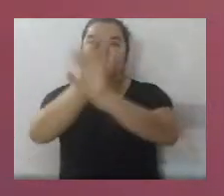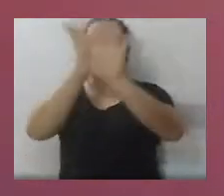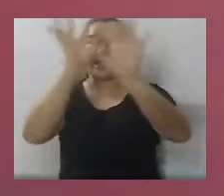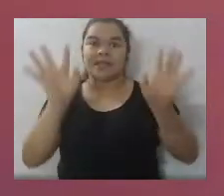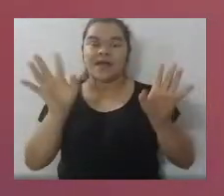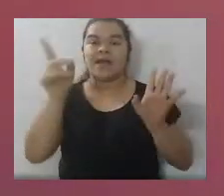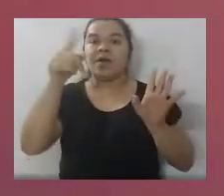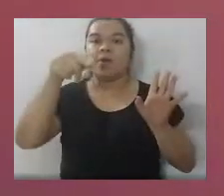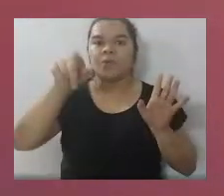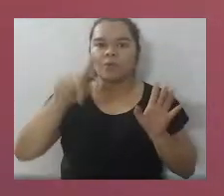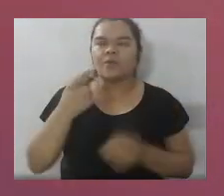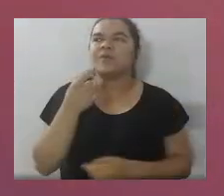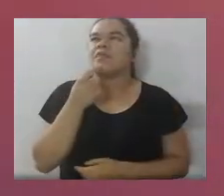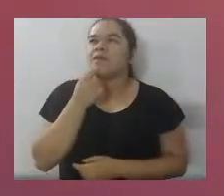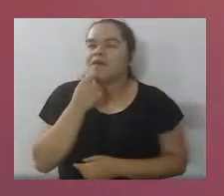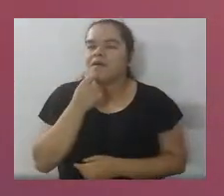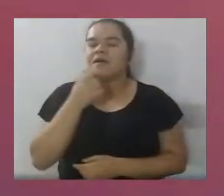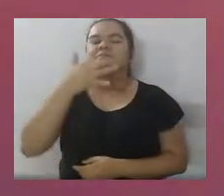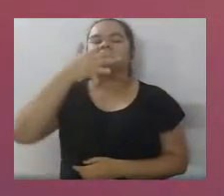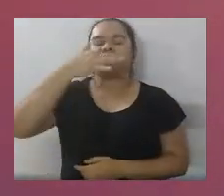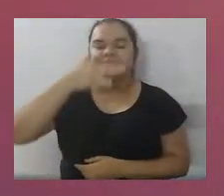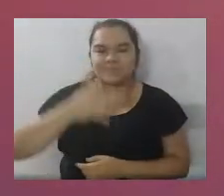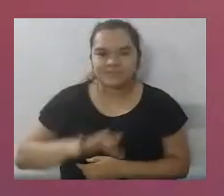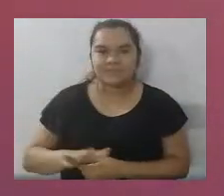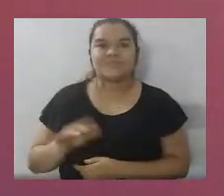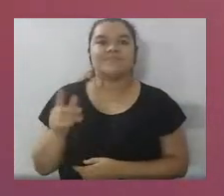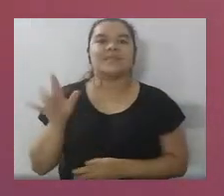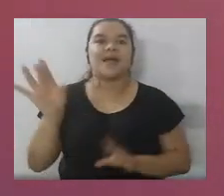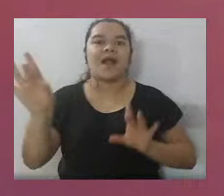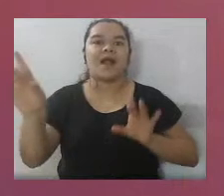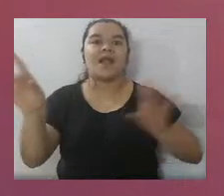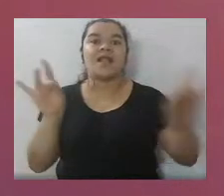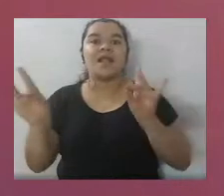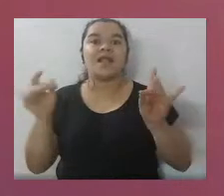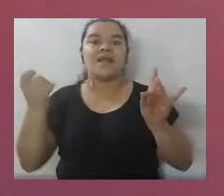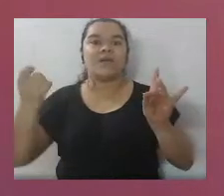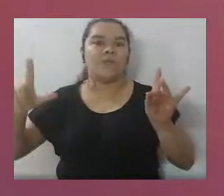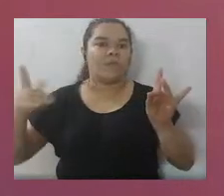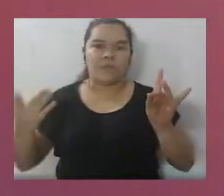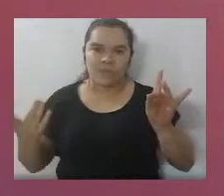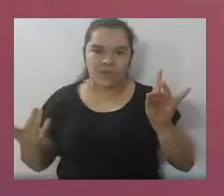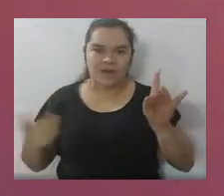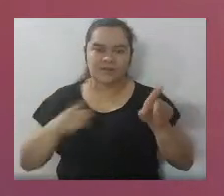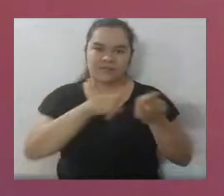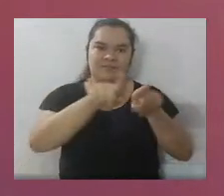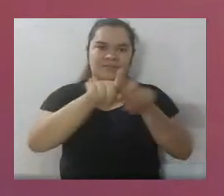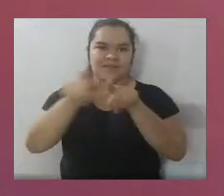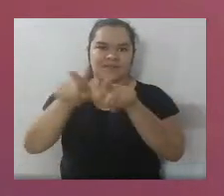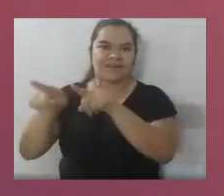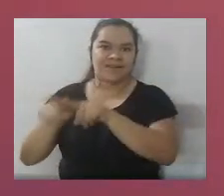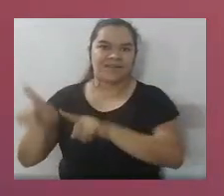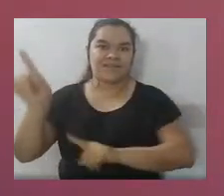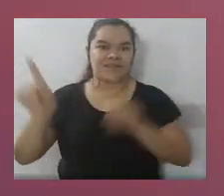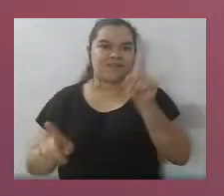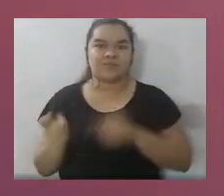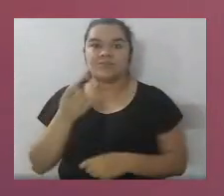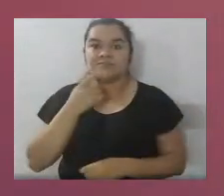de iluminar un poquito las incertidumbres que tengan respecto a las carreras de nuestra facultad